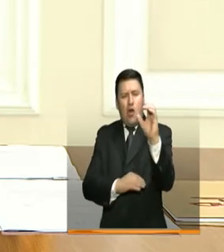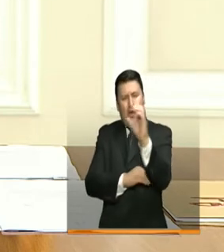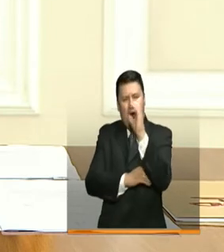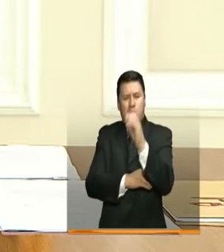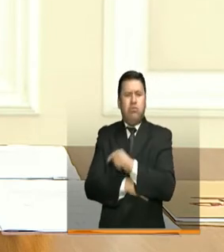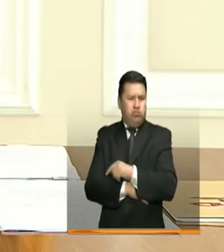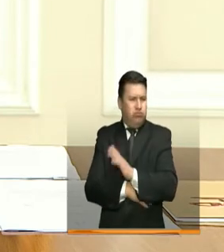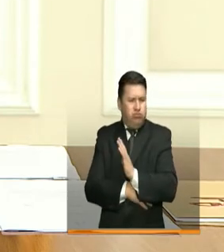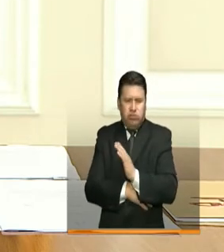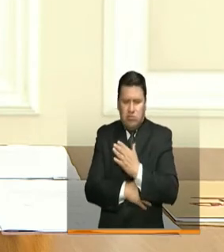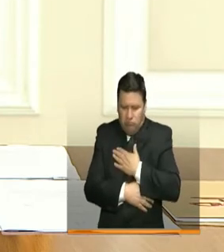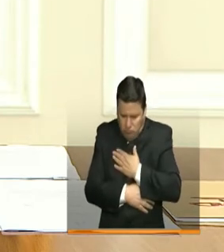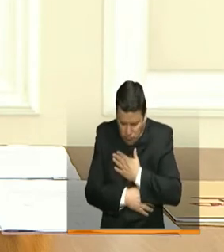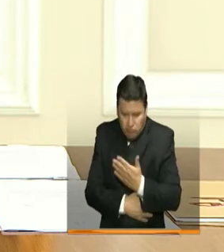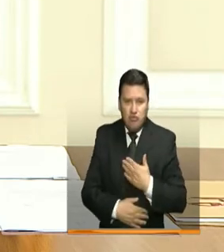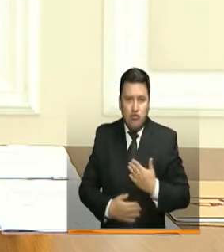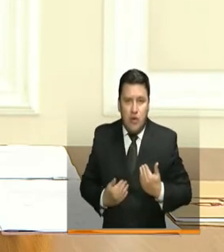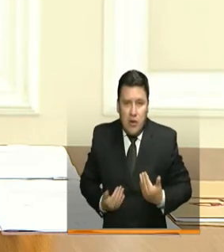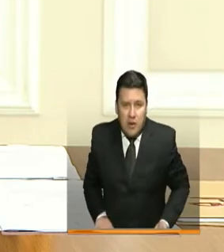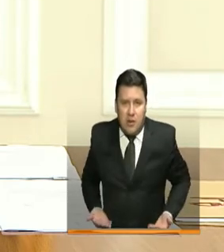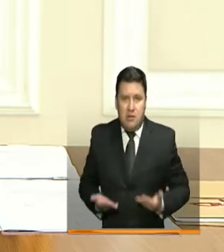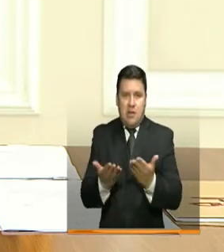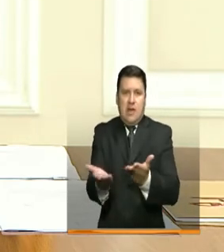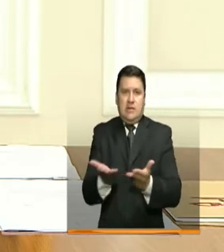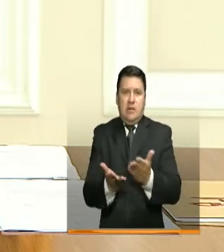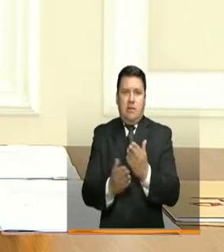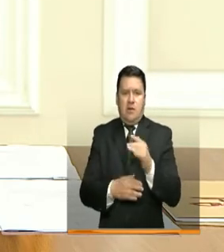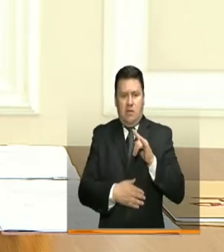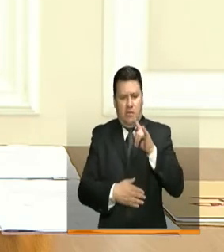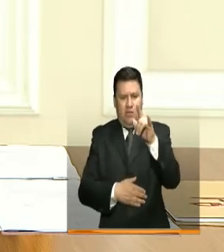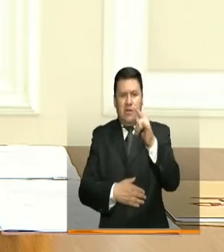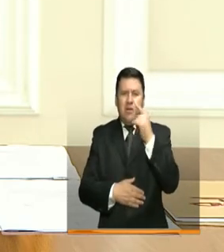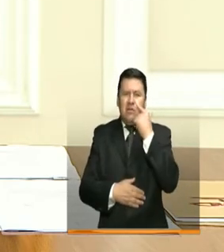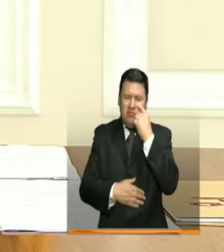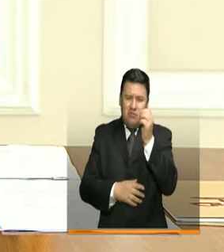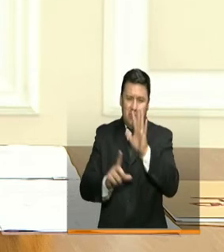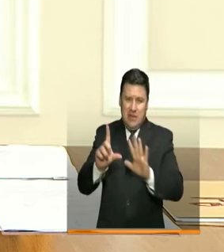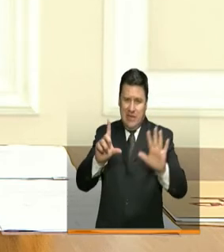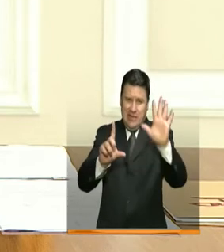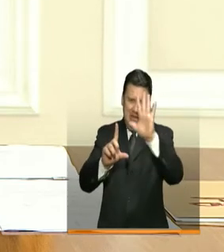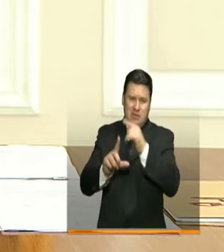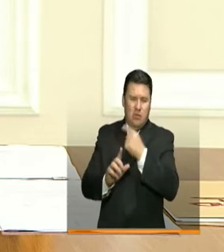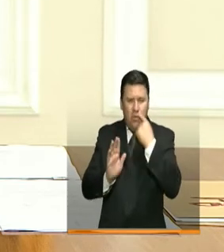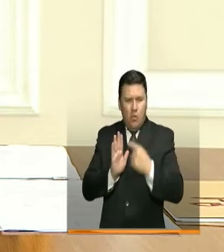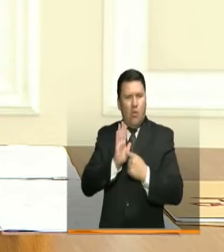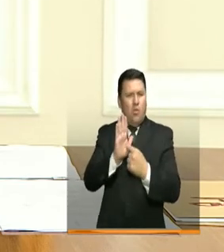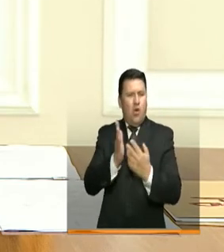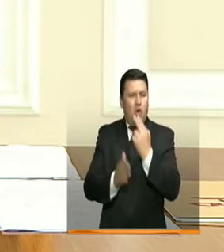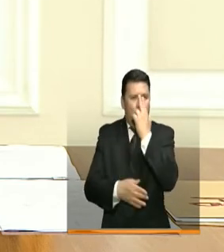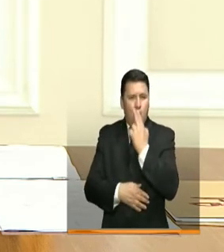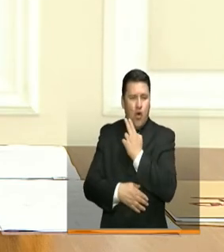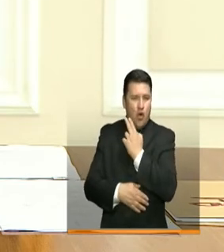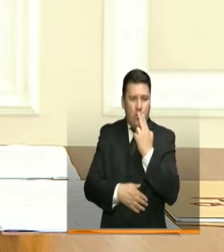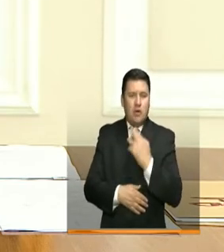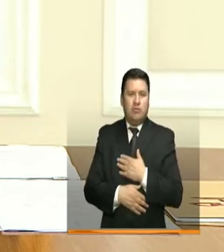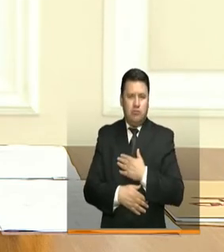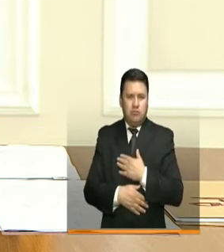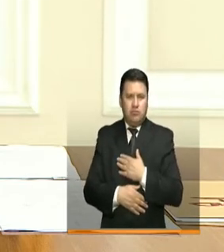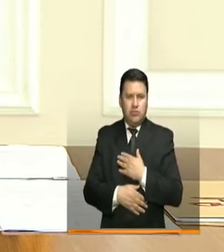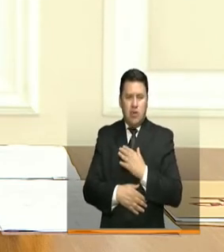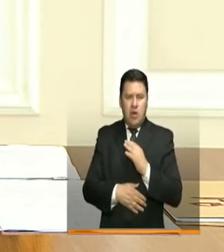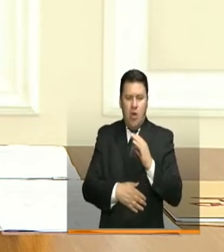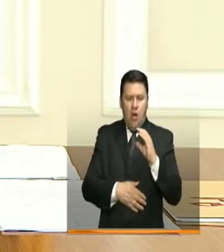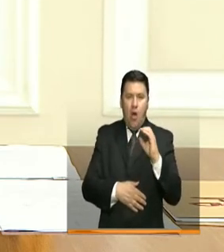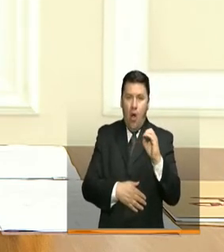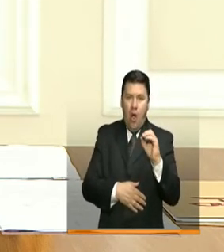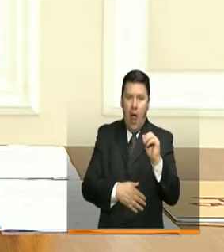colombianos que están al servicio de todo el país, y yo quiero que veamos unas imágenes que muestren ese compromiso de nuestros hombres